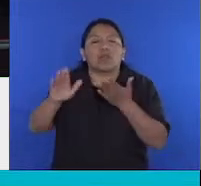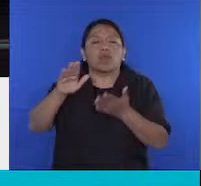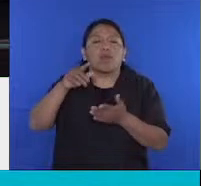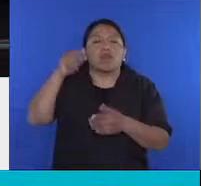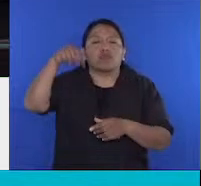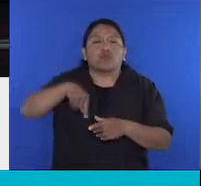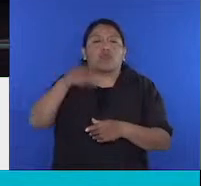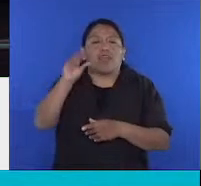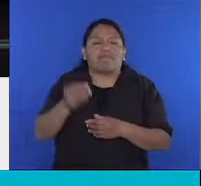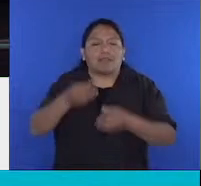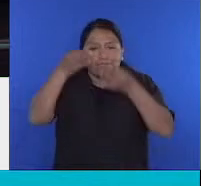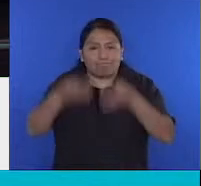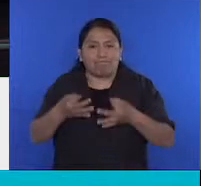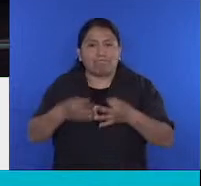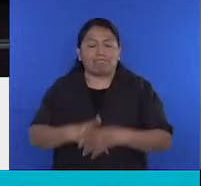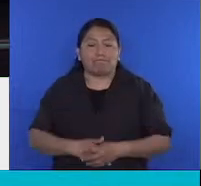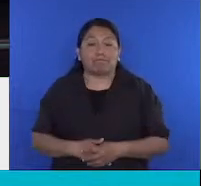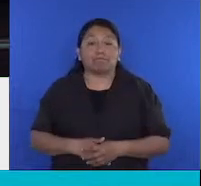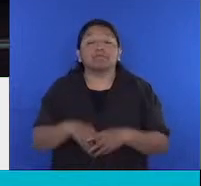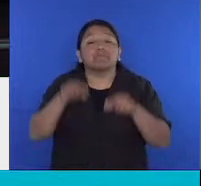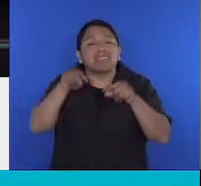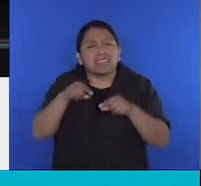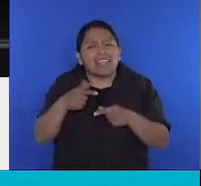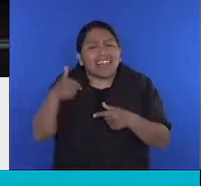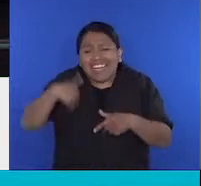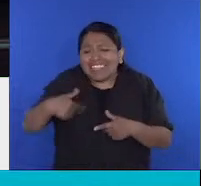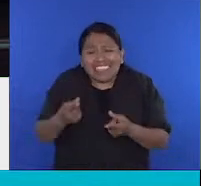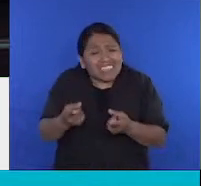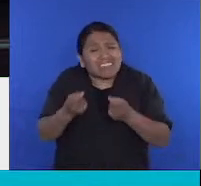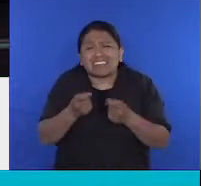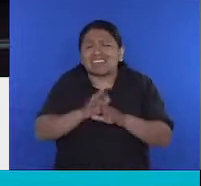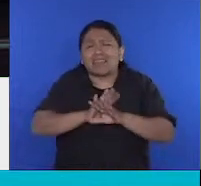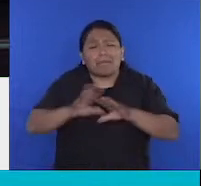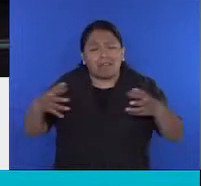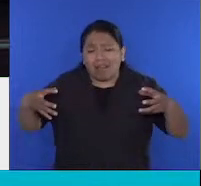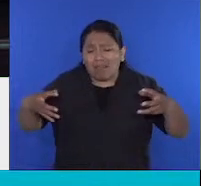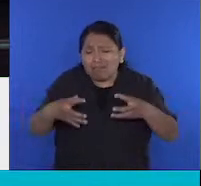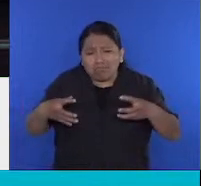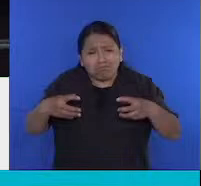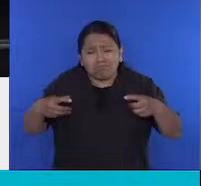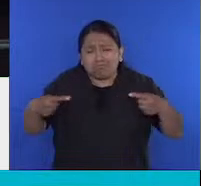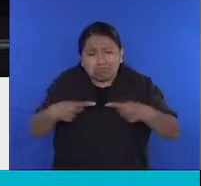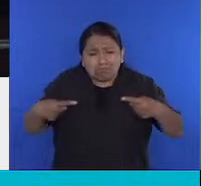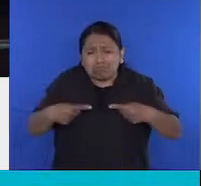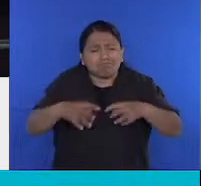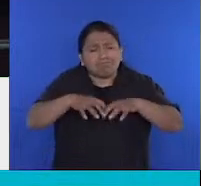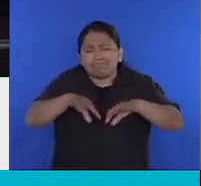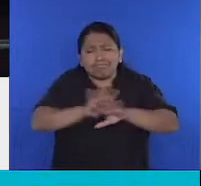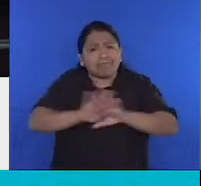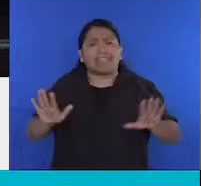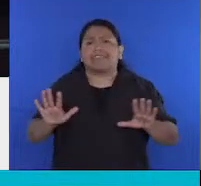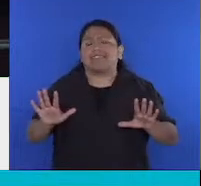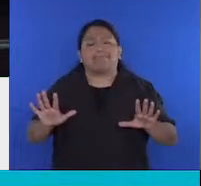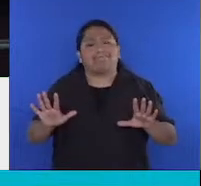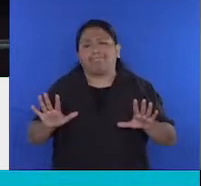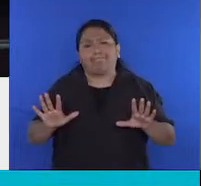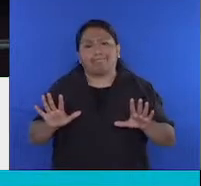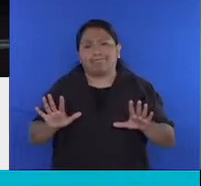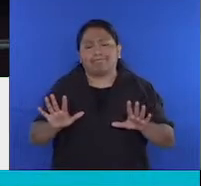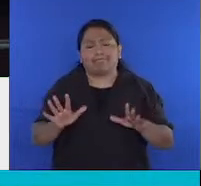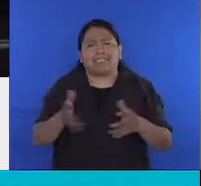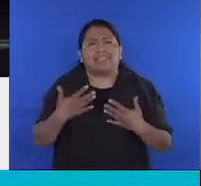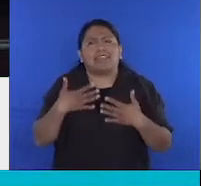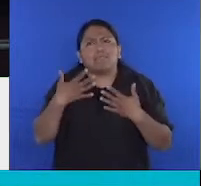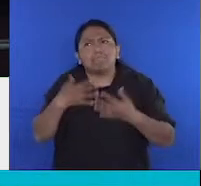necesita necesariamente que terminemos con la grieta, que haya un gesto de grandeza de ese tipo